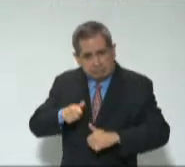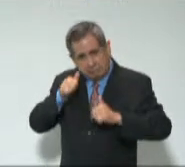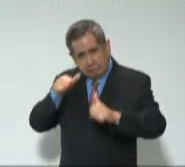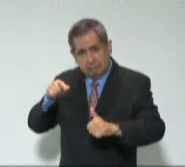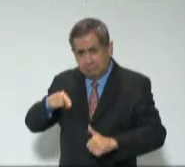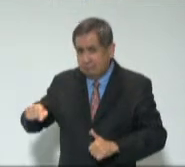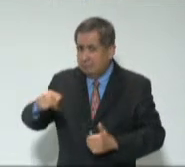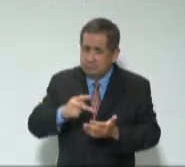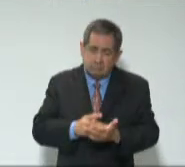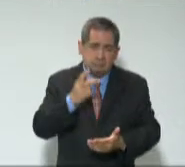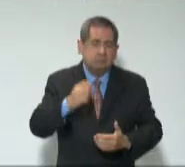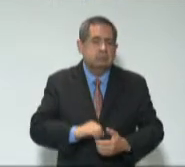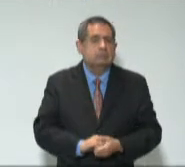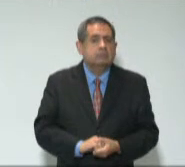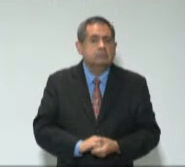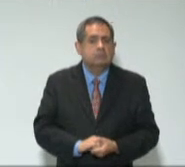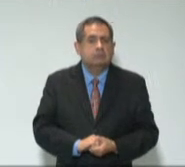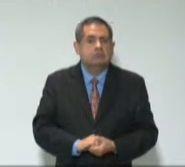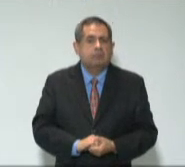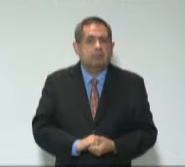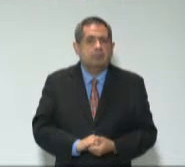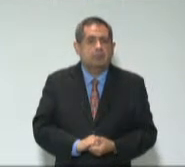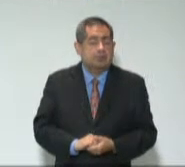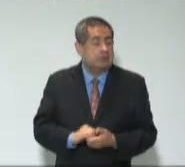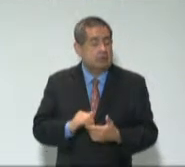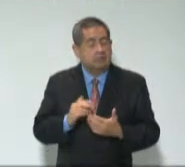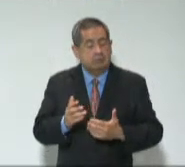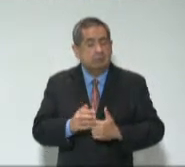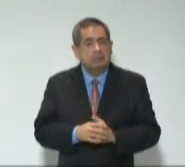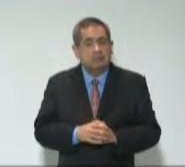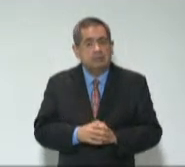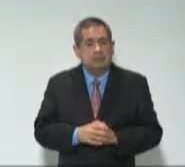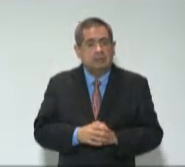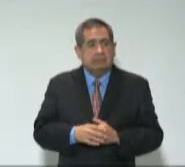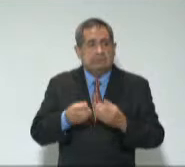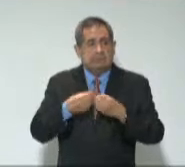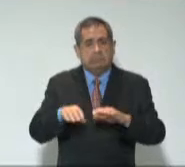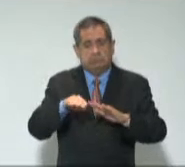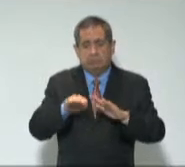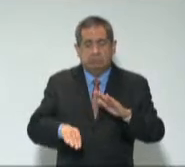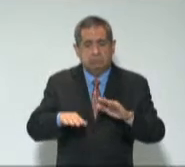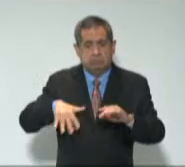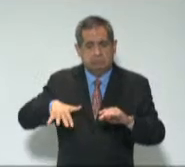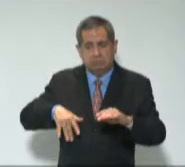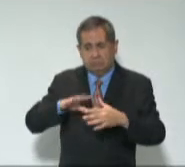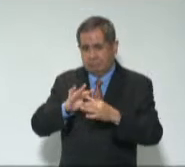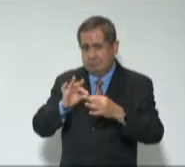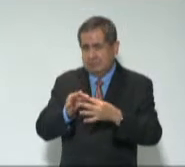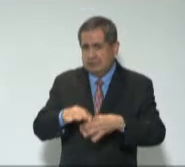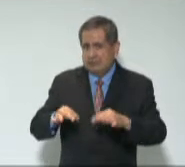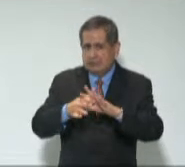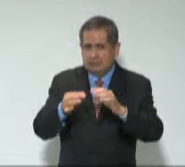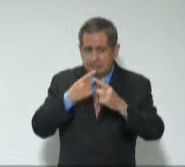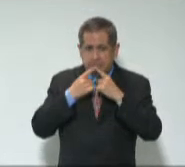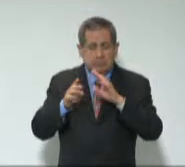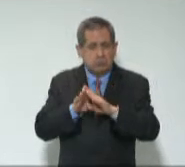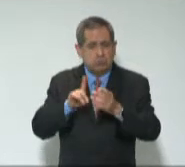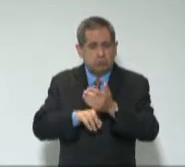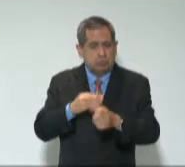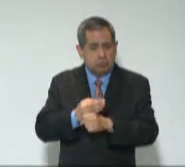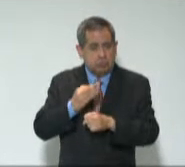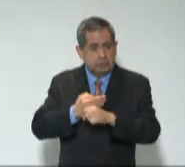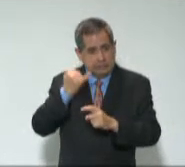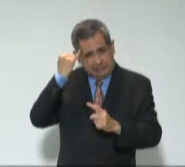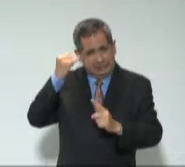de estos pacientes estas afectaciones lo decía han sido en todo el mundo y nos permiten hoy en